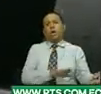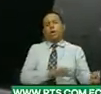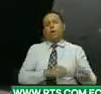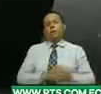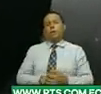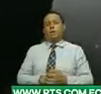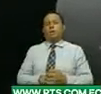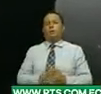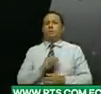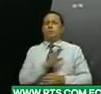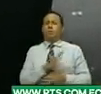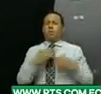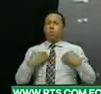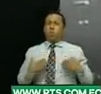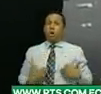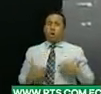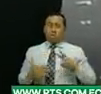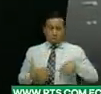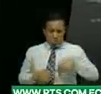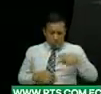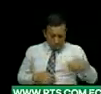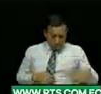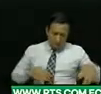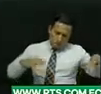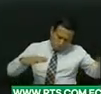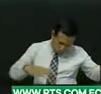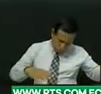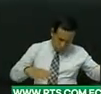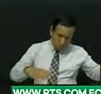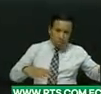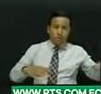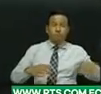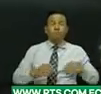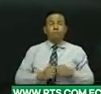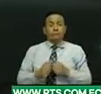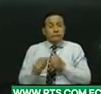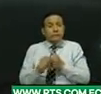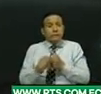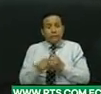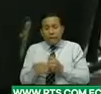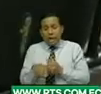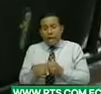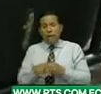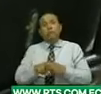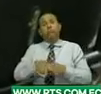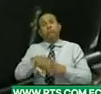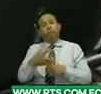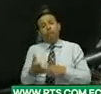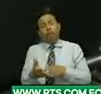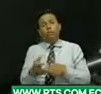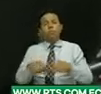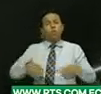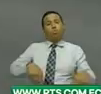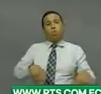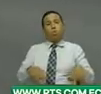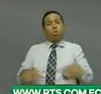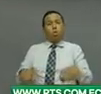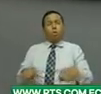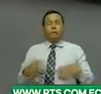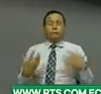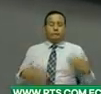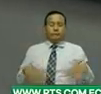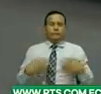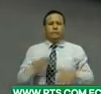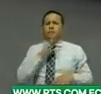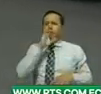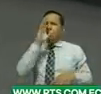Su cuerpo quedó tendido boca abajo sobre la calzada. A pocos metros se encontraba la motocicleta, su fiel compañera, aquella que